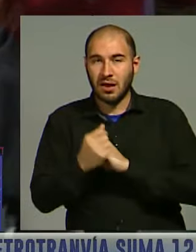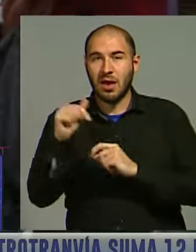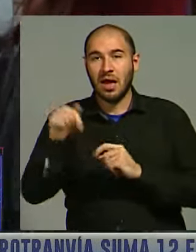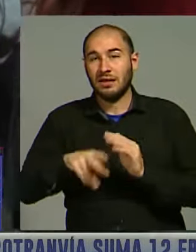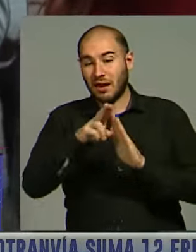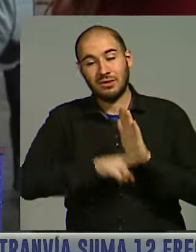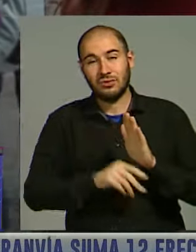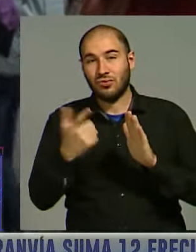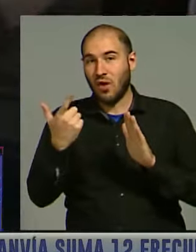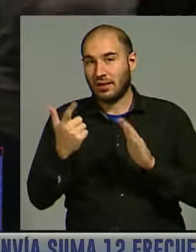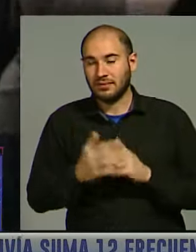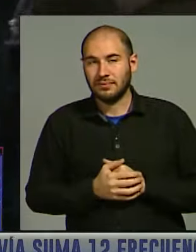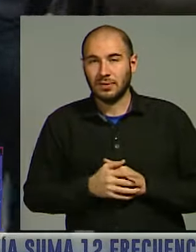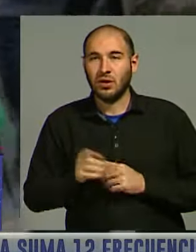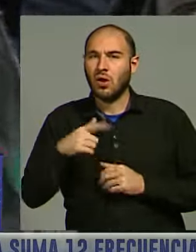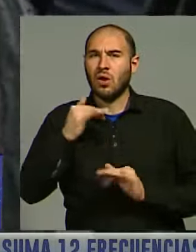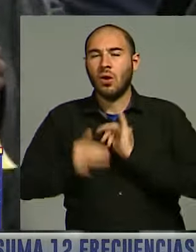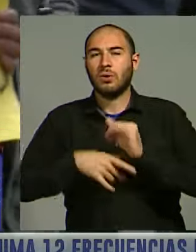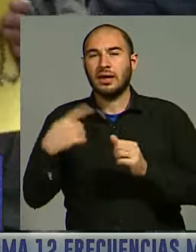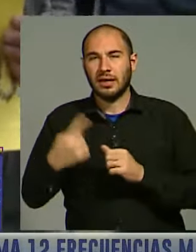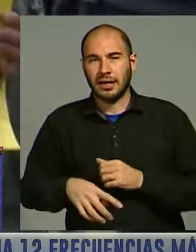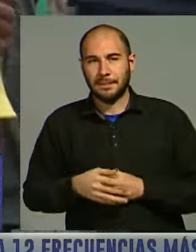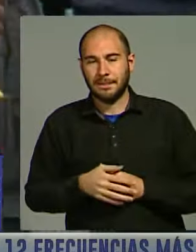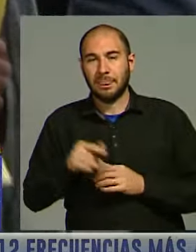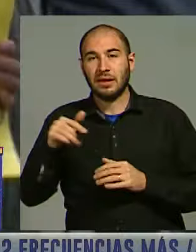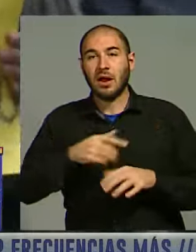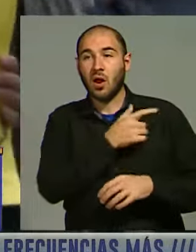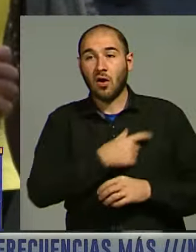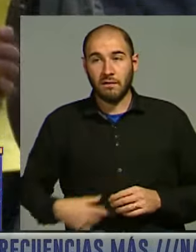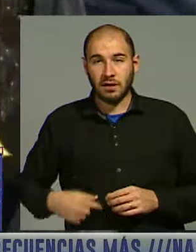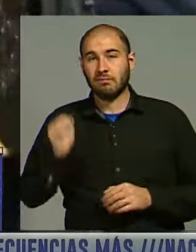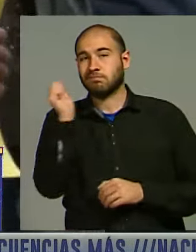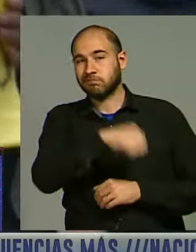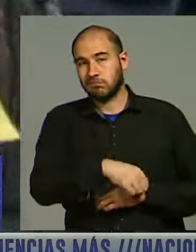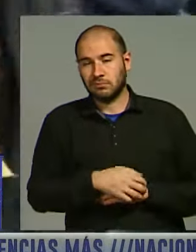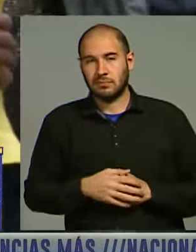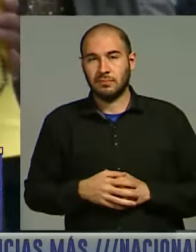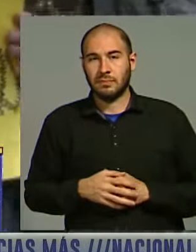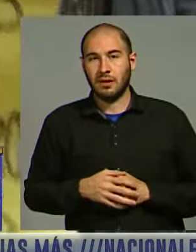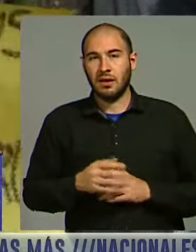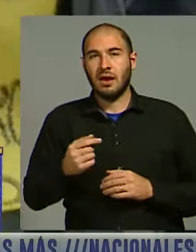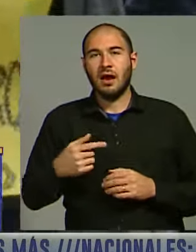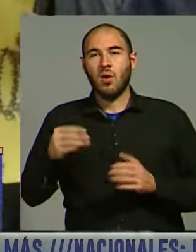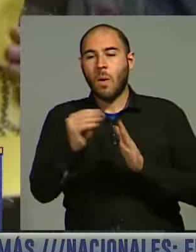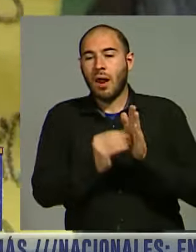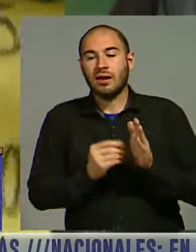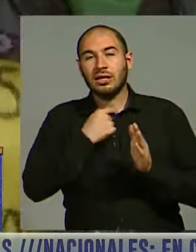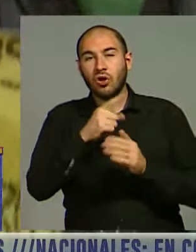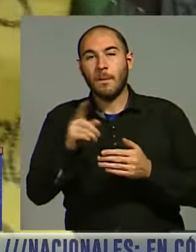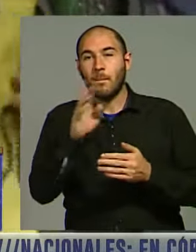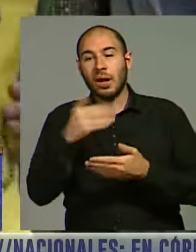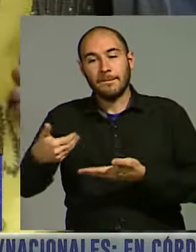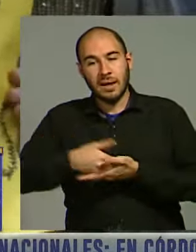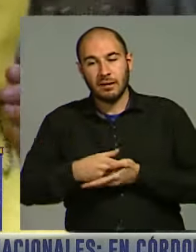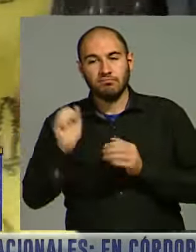sido reglamentado. Entonces, de lo que estamos hablando es de un gobierno que ignora, que no quiere poner en su agenda las demandas de las